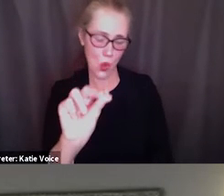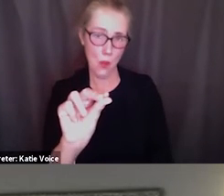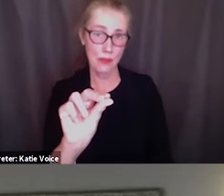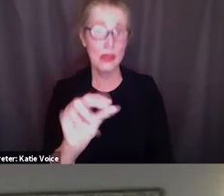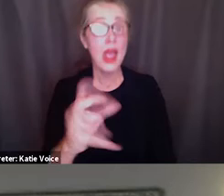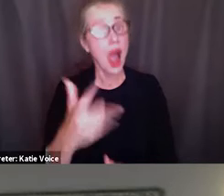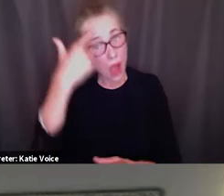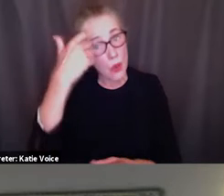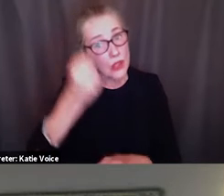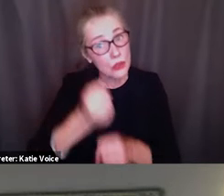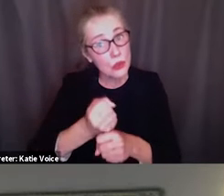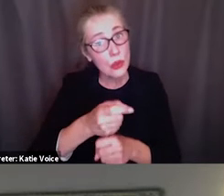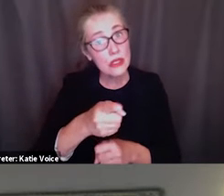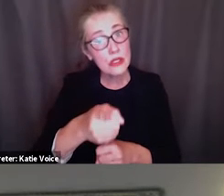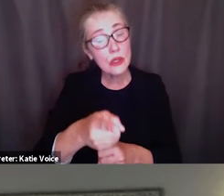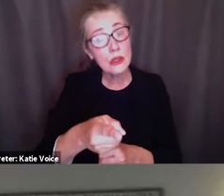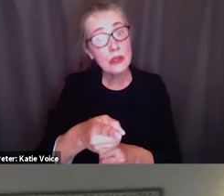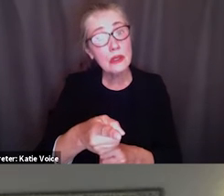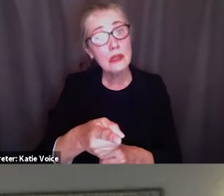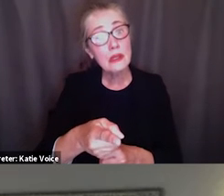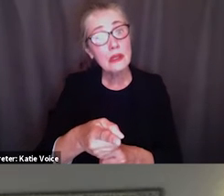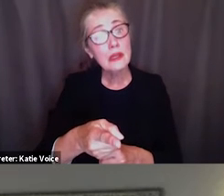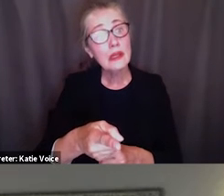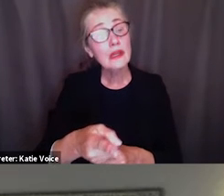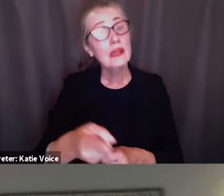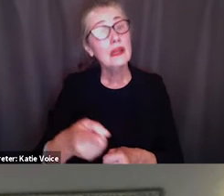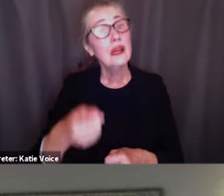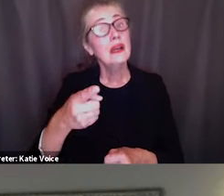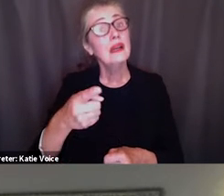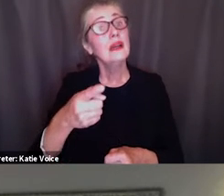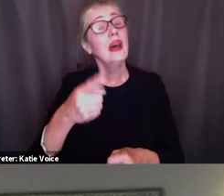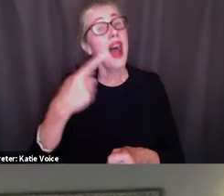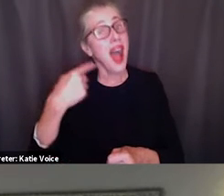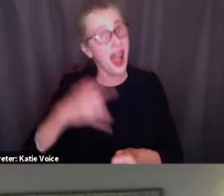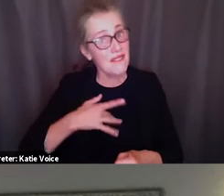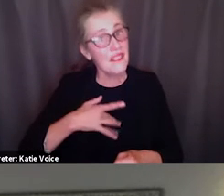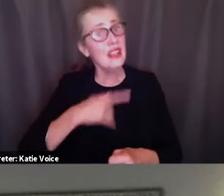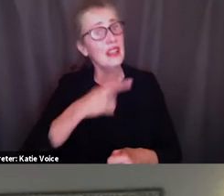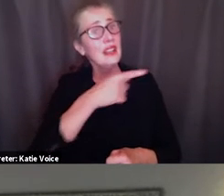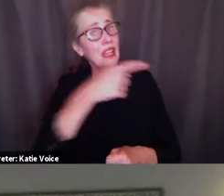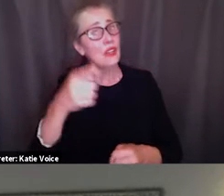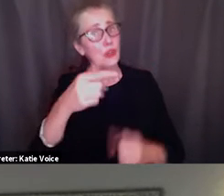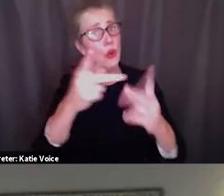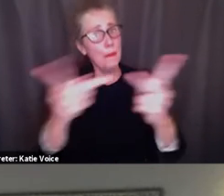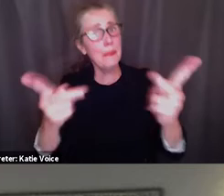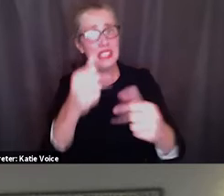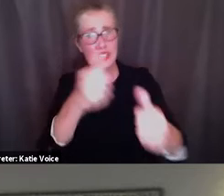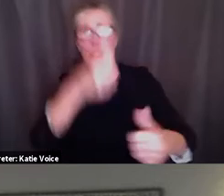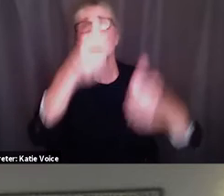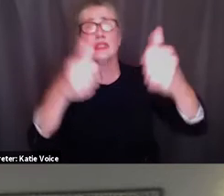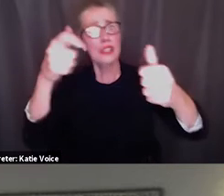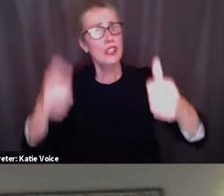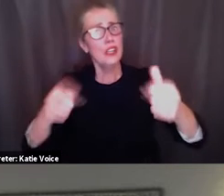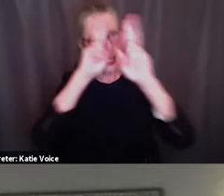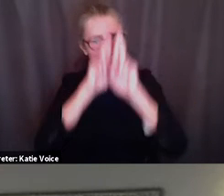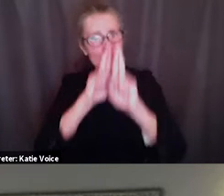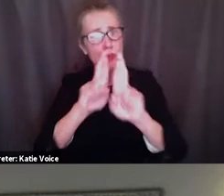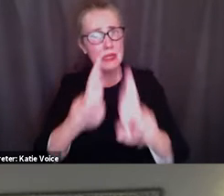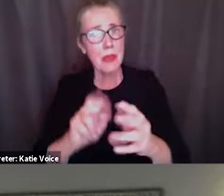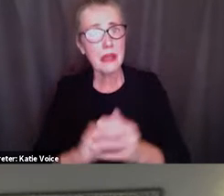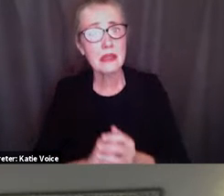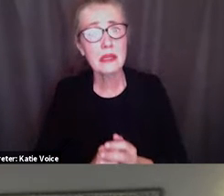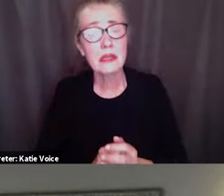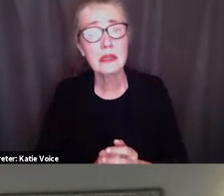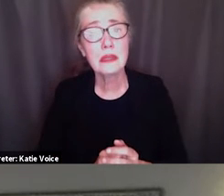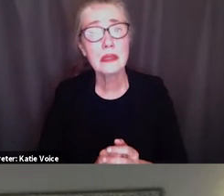Y yo quiero confiar en ustedes. Yo pienso que debo respetar a las personas debido a sus puestos. Yo